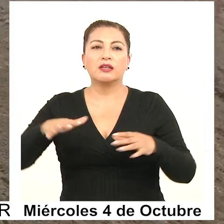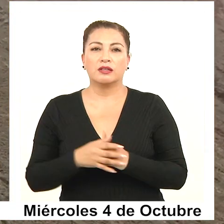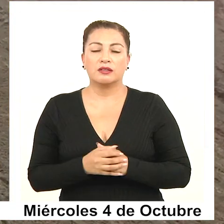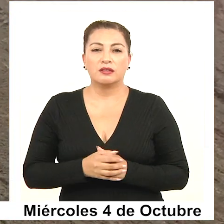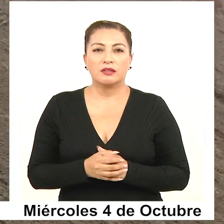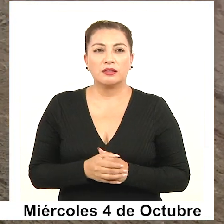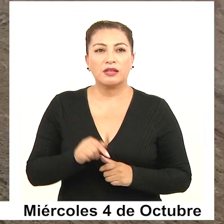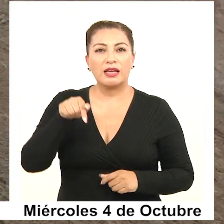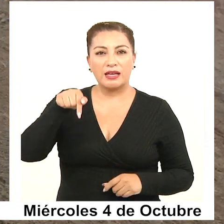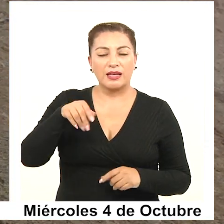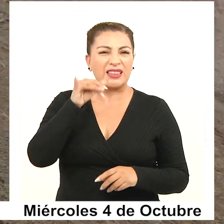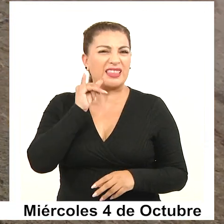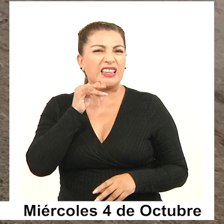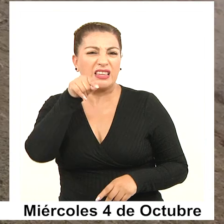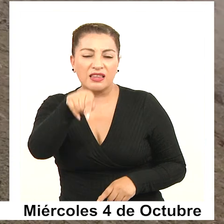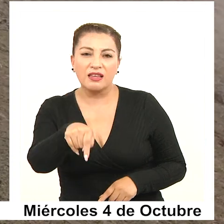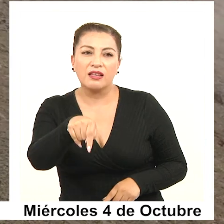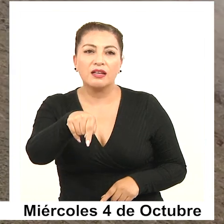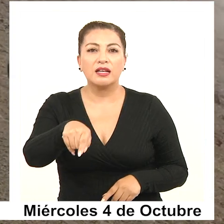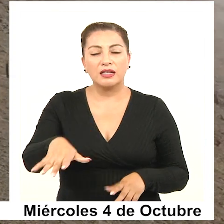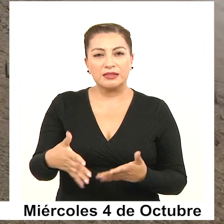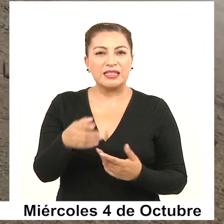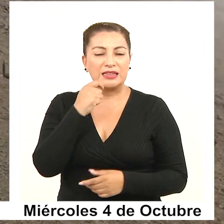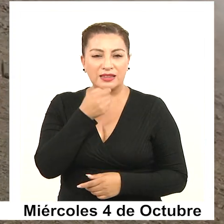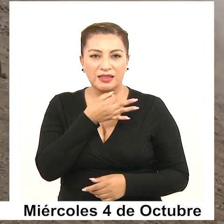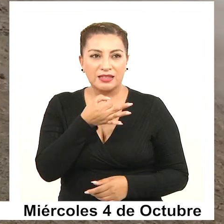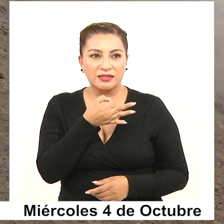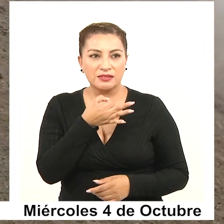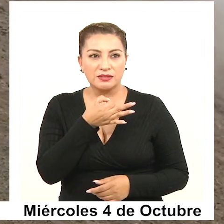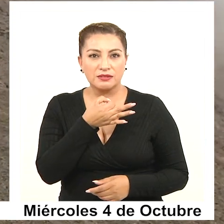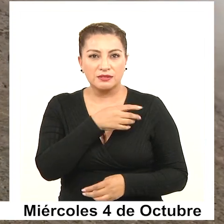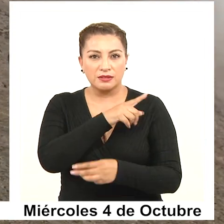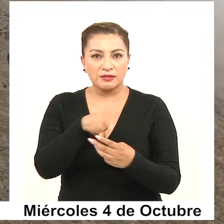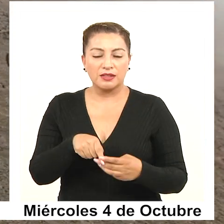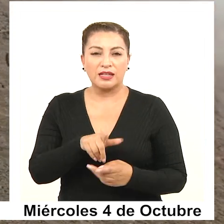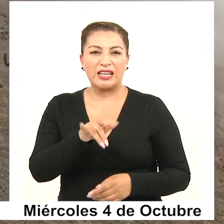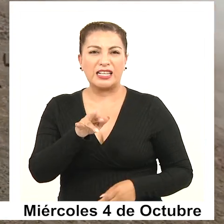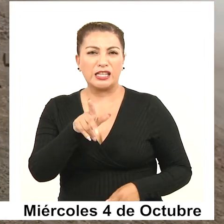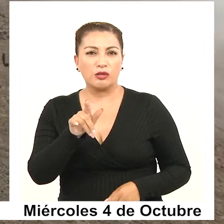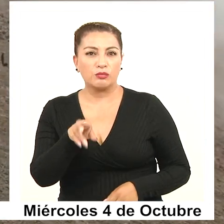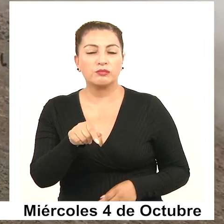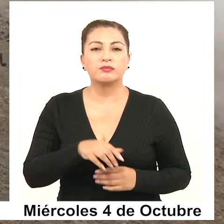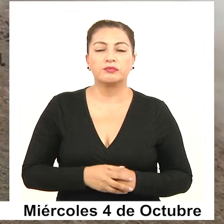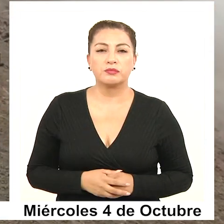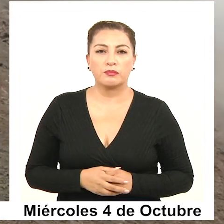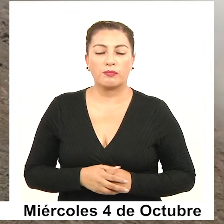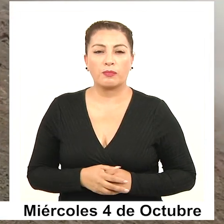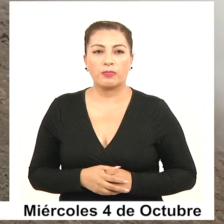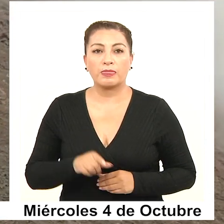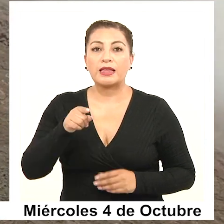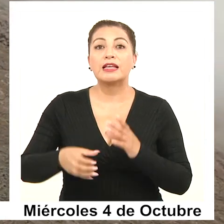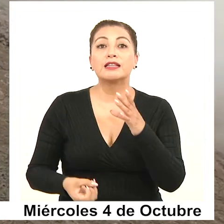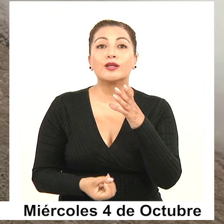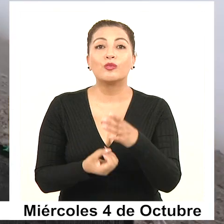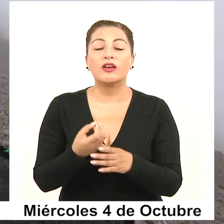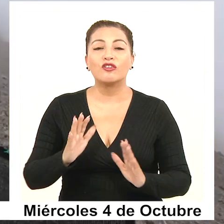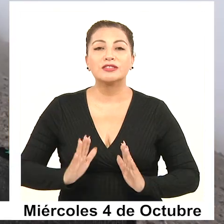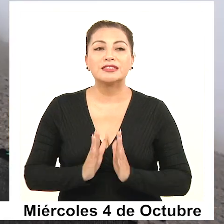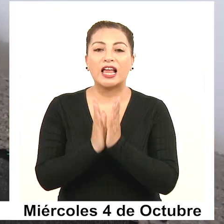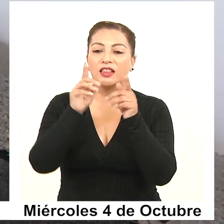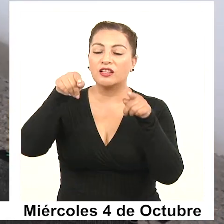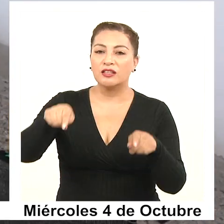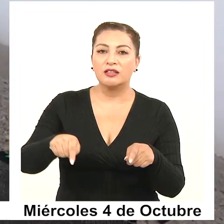Eulignia y Quiquensis que está clasificada en peligro. Este nuevo santuario se une